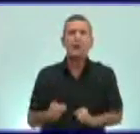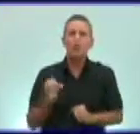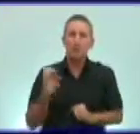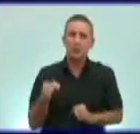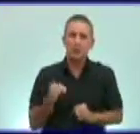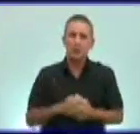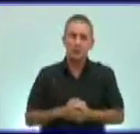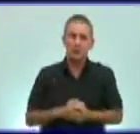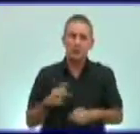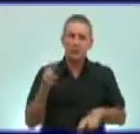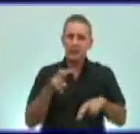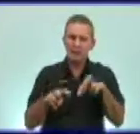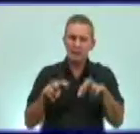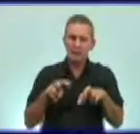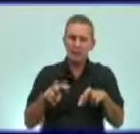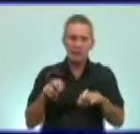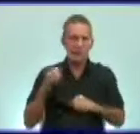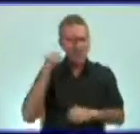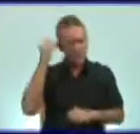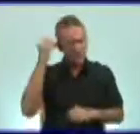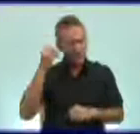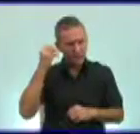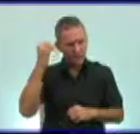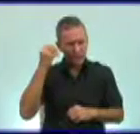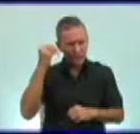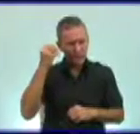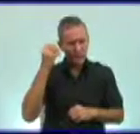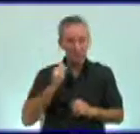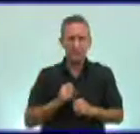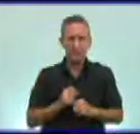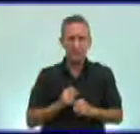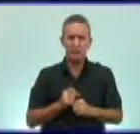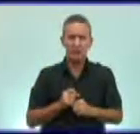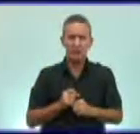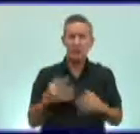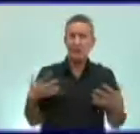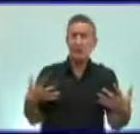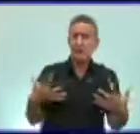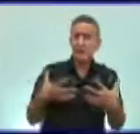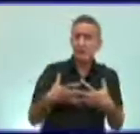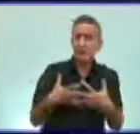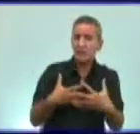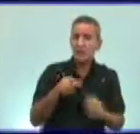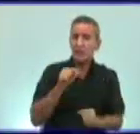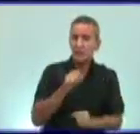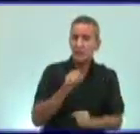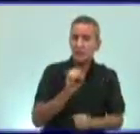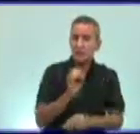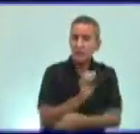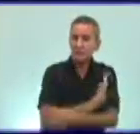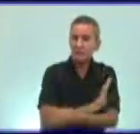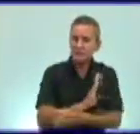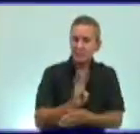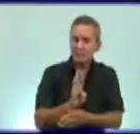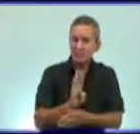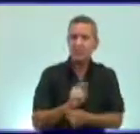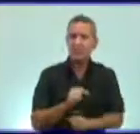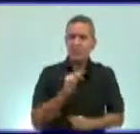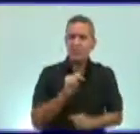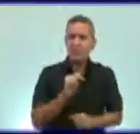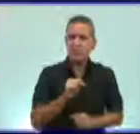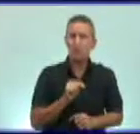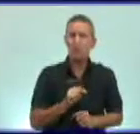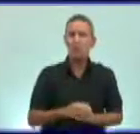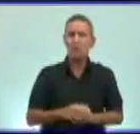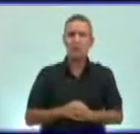buscar los razonamientos posibles, tal como hemos hecho aquí, relacionados con esa obra y con ese momento